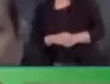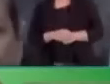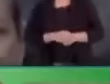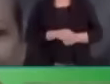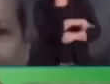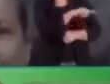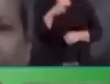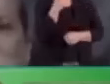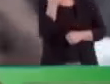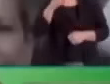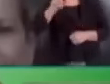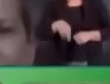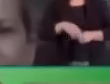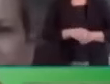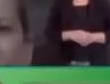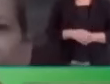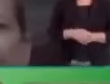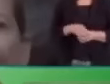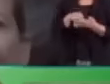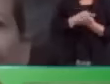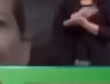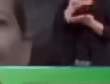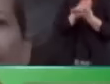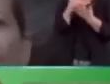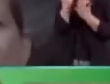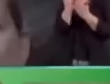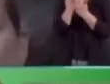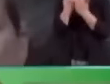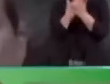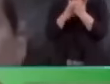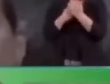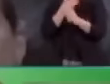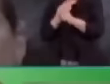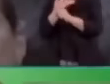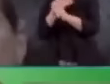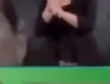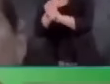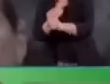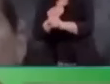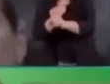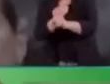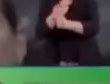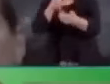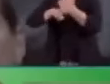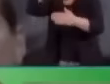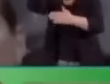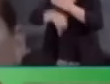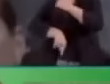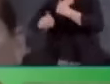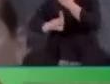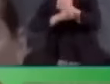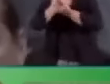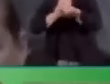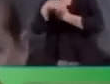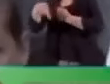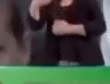presentara, ni siquiera se le ocurriera votar en contra a los intereses del propio Felipe Calderón en el asunto de la guardería.